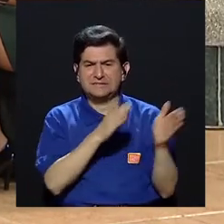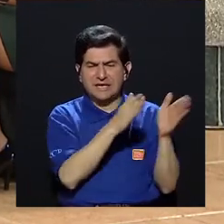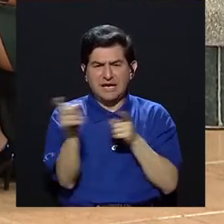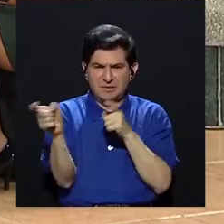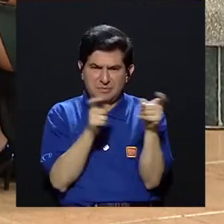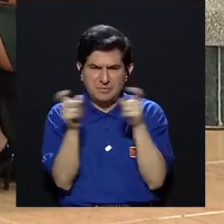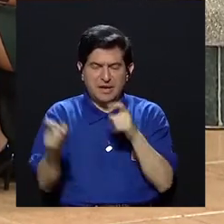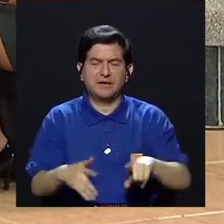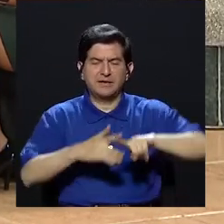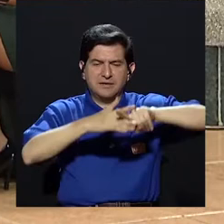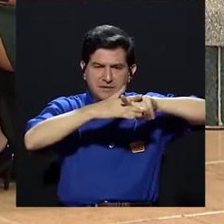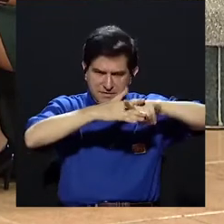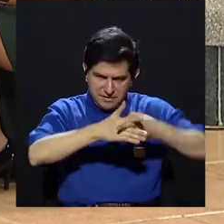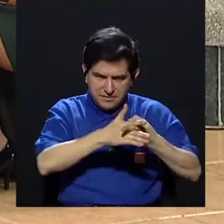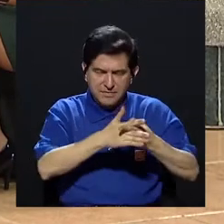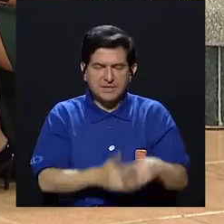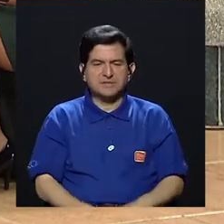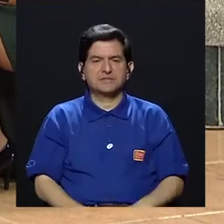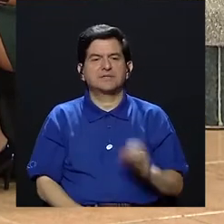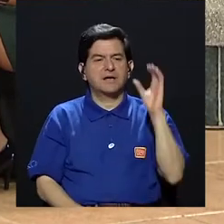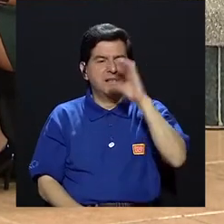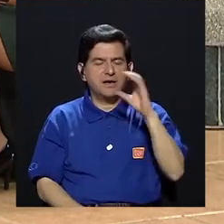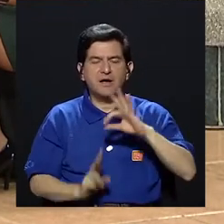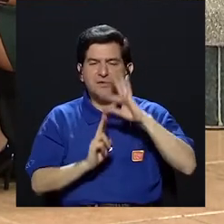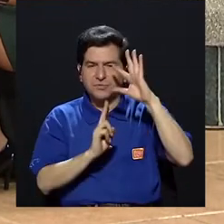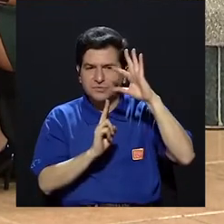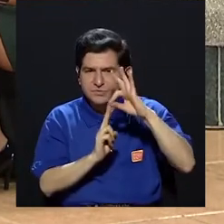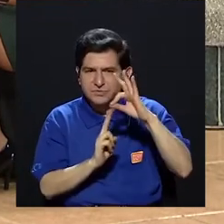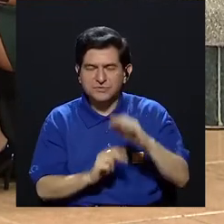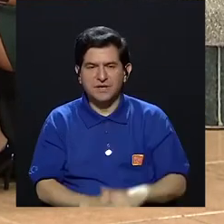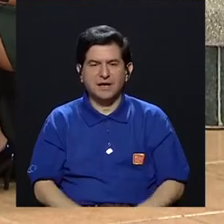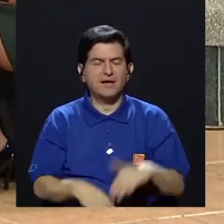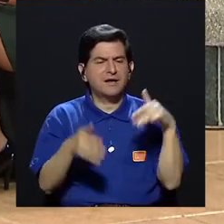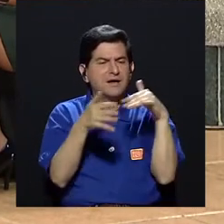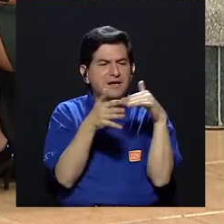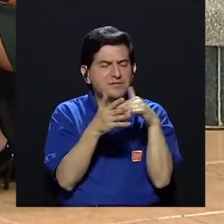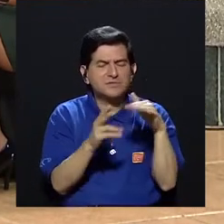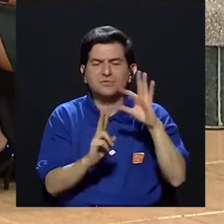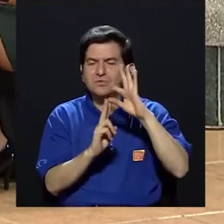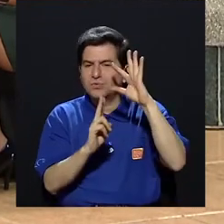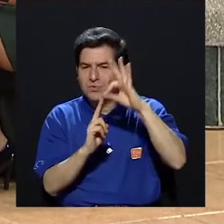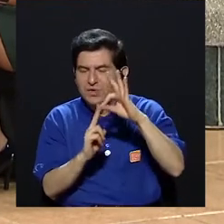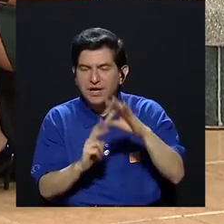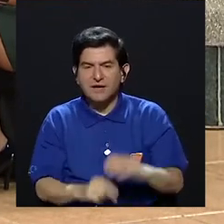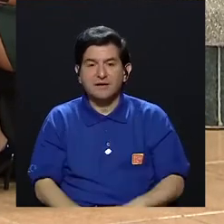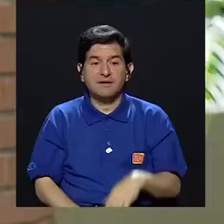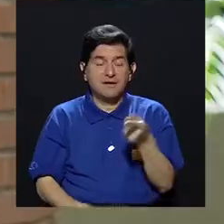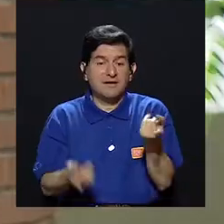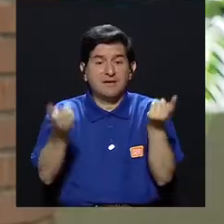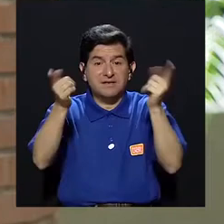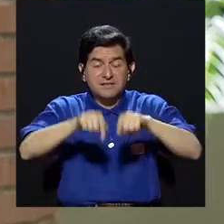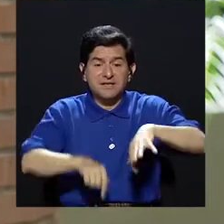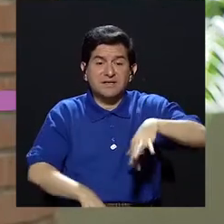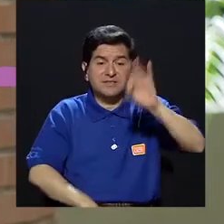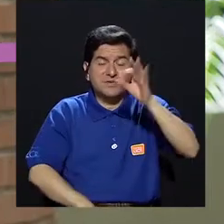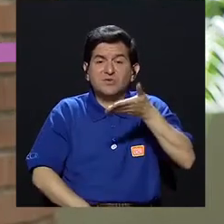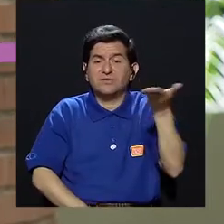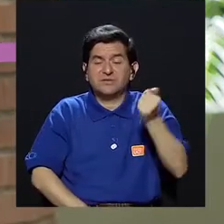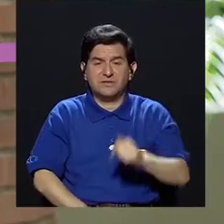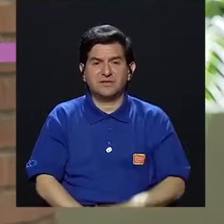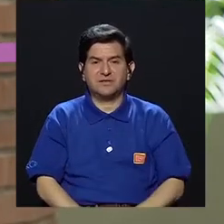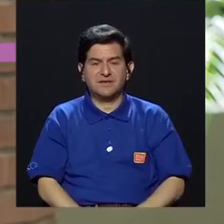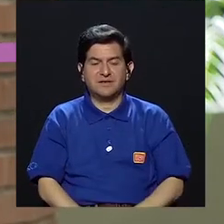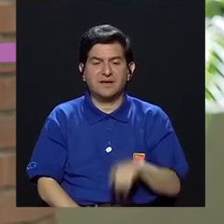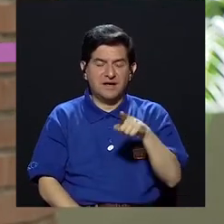plan regulador. Empezamos a buscar las opciones, a estudiar opciones, y la opción que encontramos